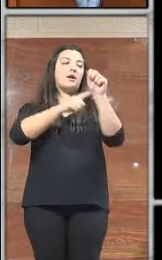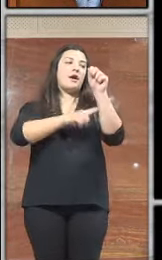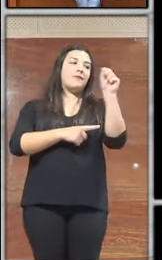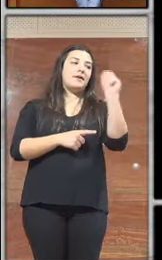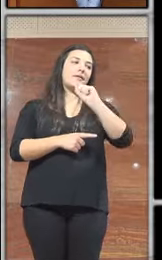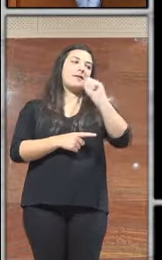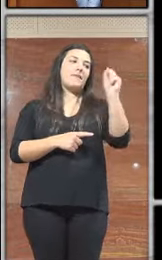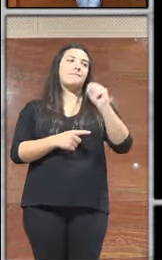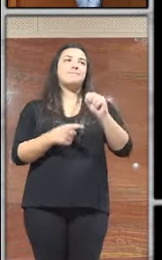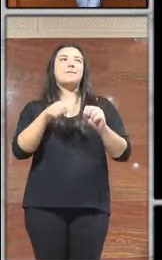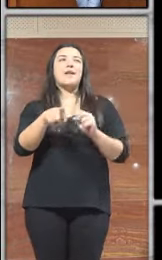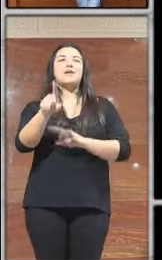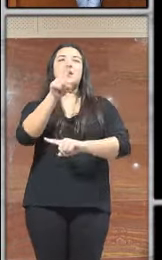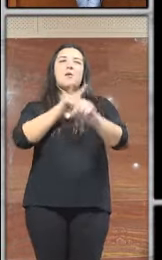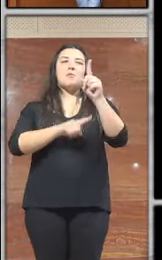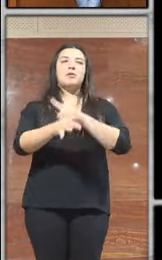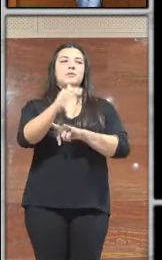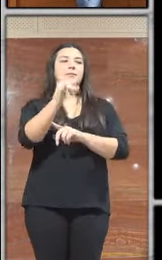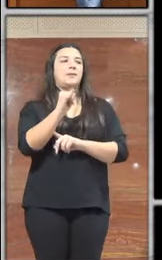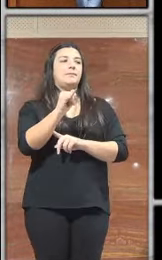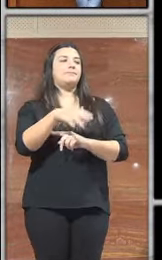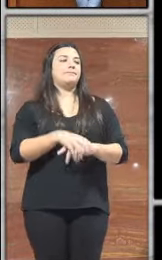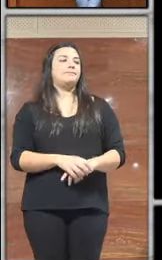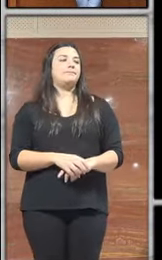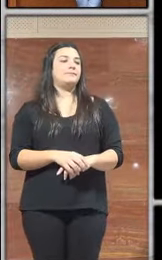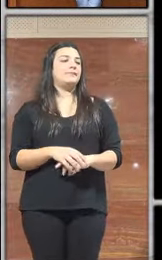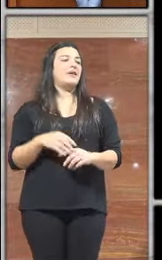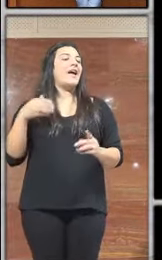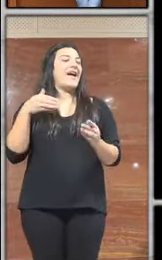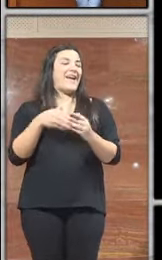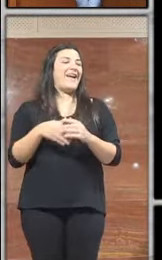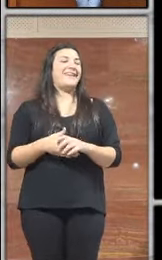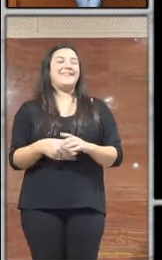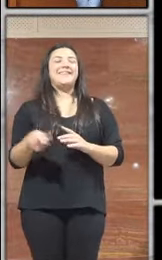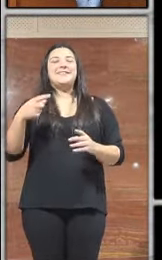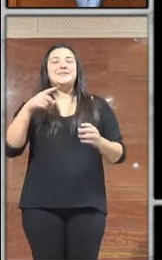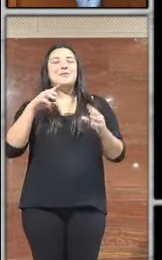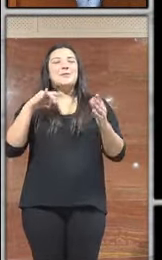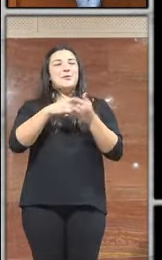pues ahí tenemos un hándicap y la gente está dispuesta a hacer proyectos conjuntos en ese sentido.